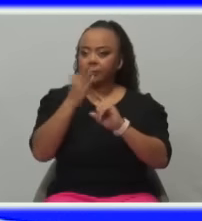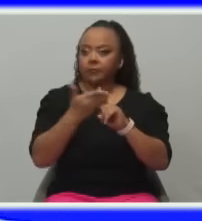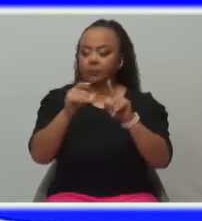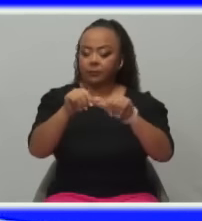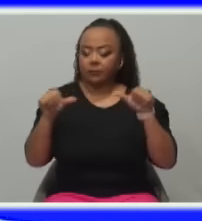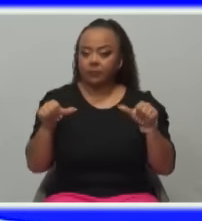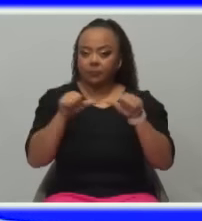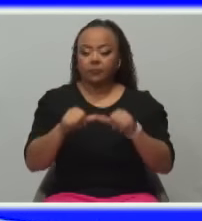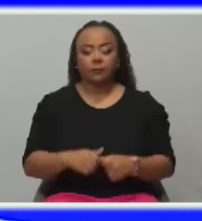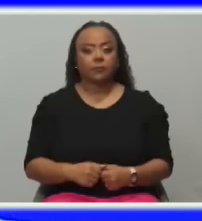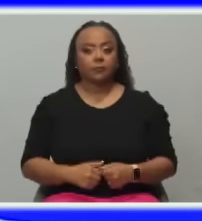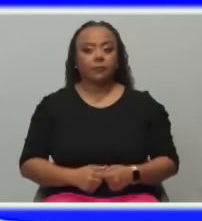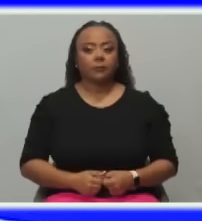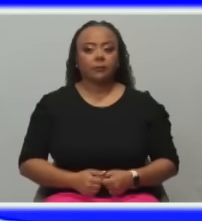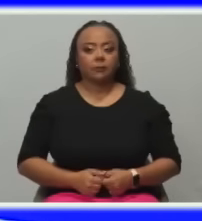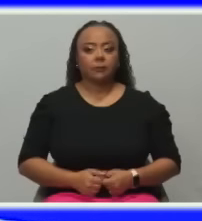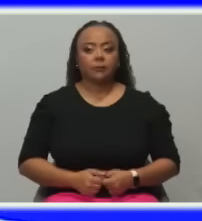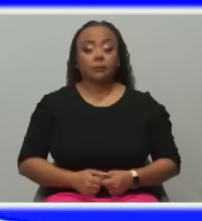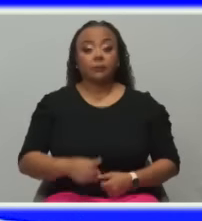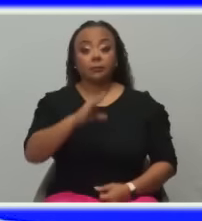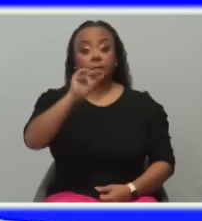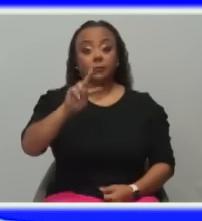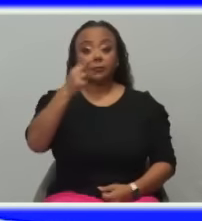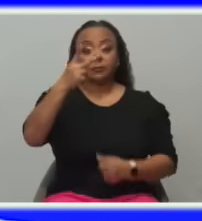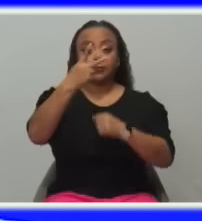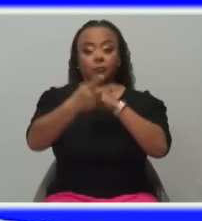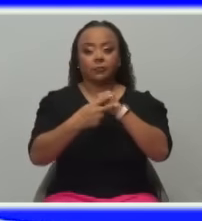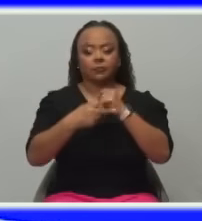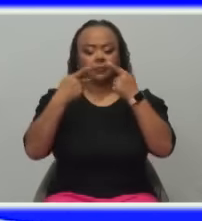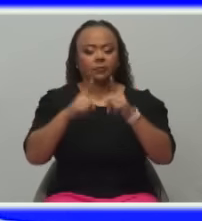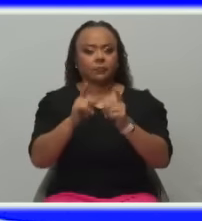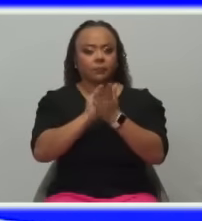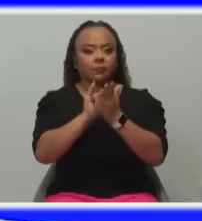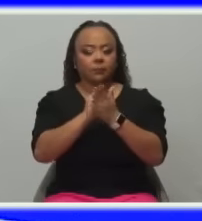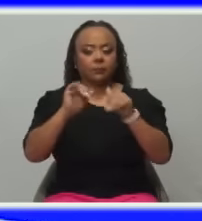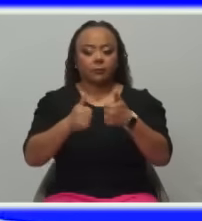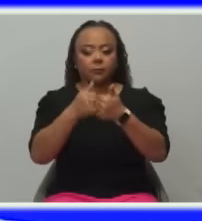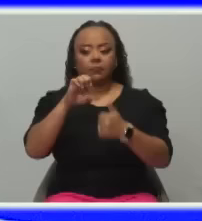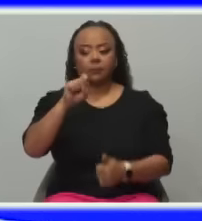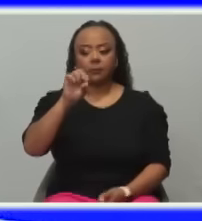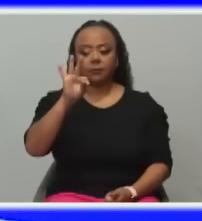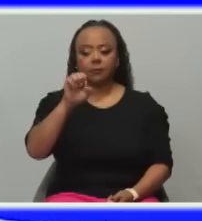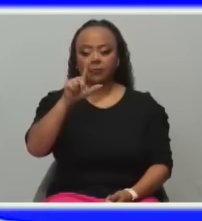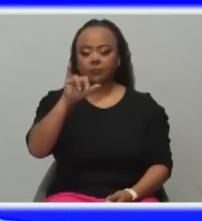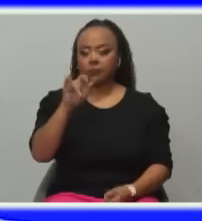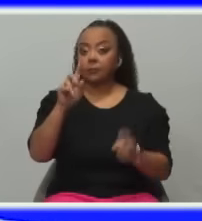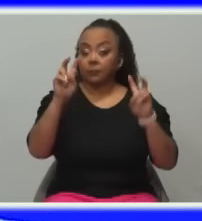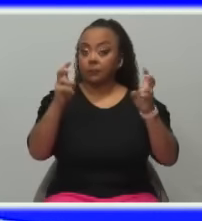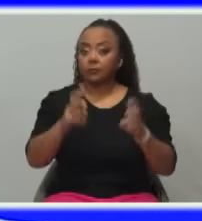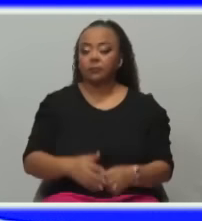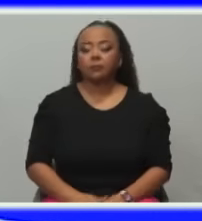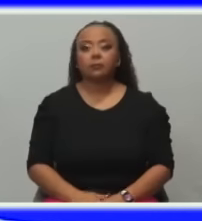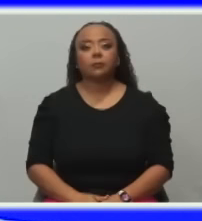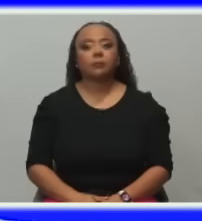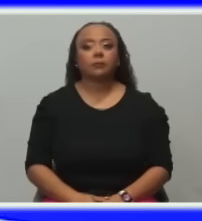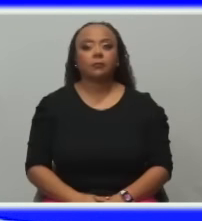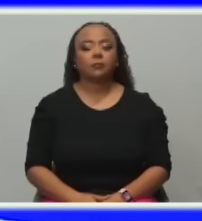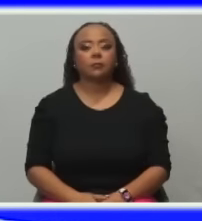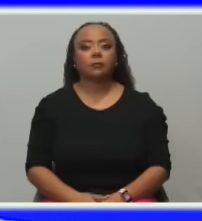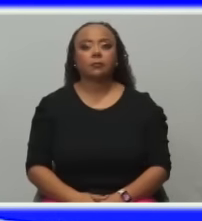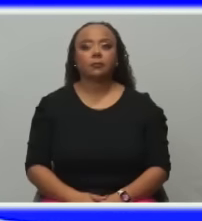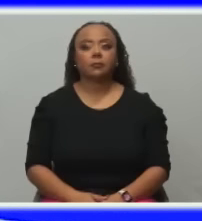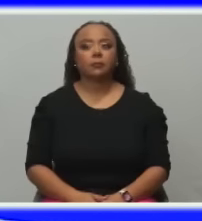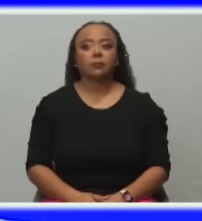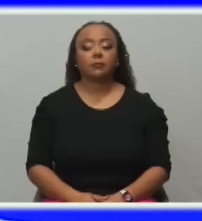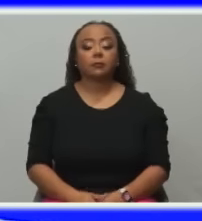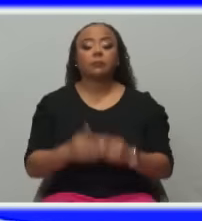área y que por segunda ocasión se le esté presentando esto ante el Estelí es un tema y luego